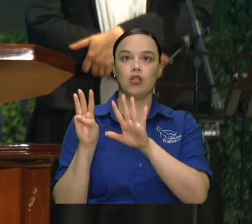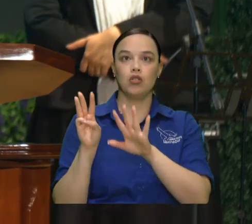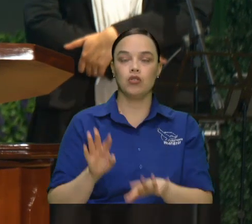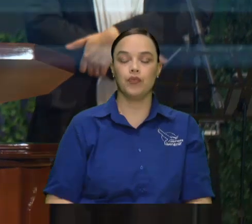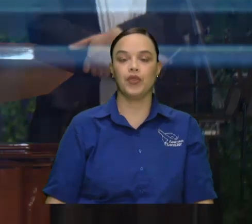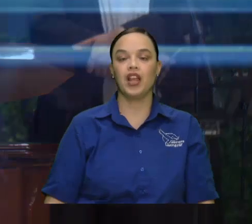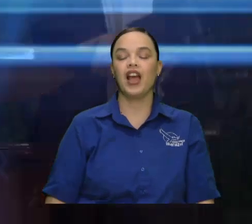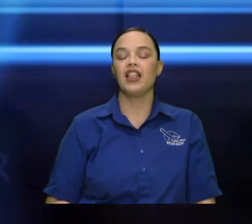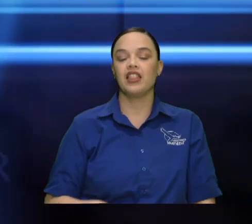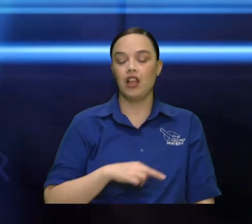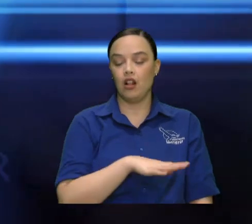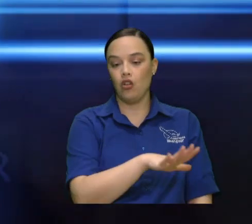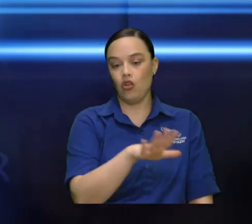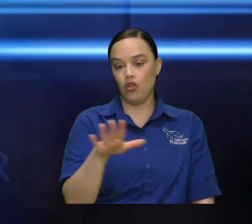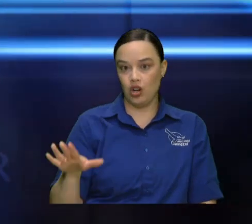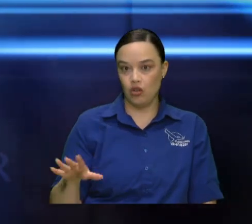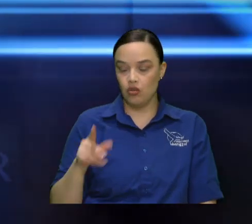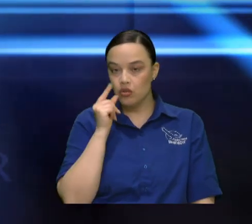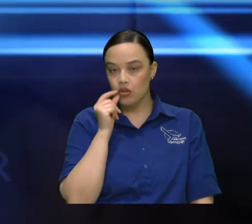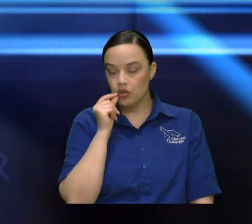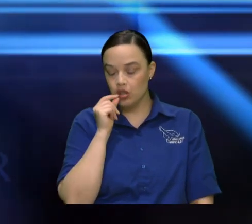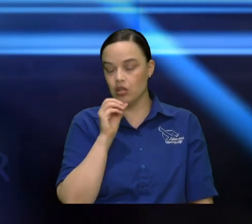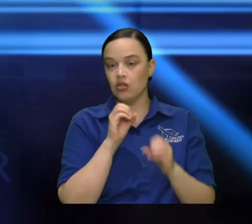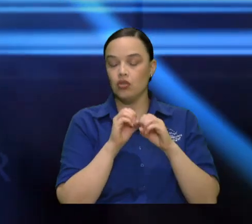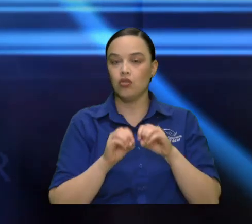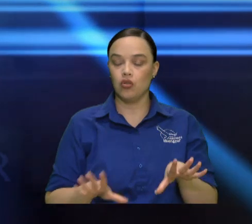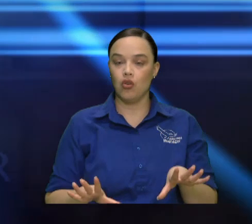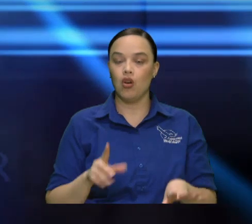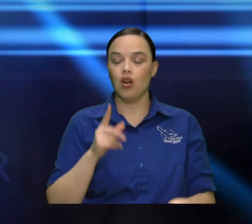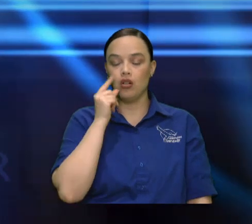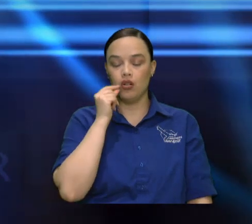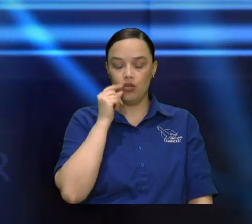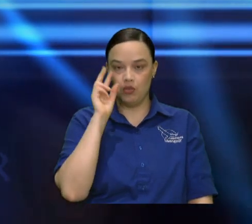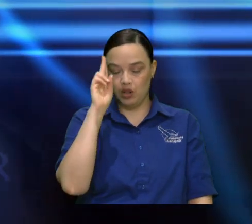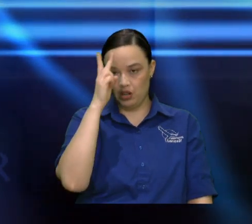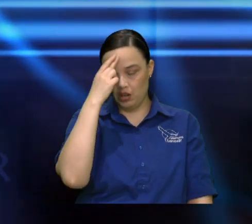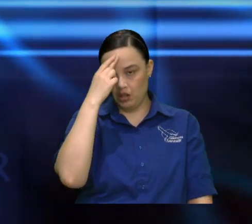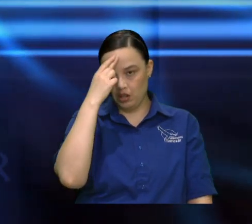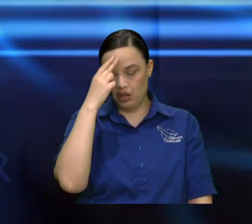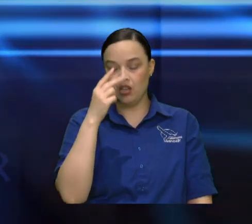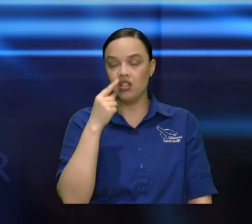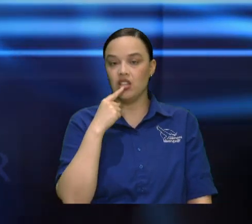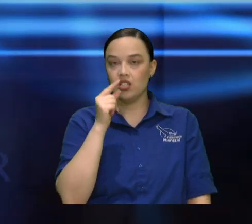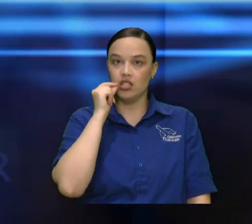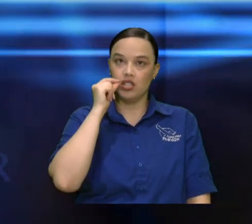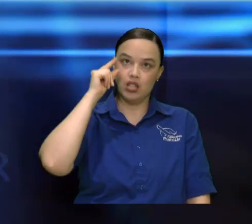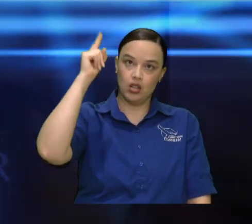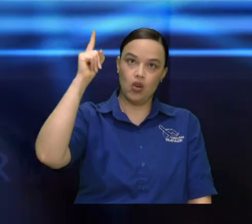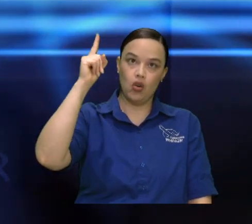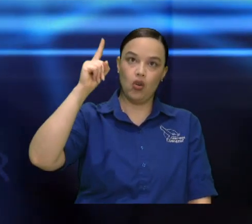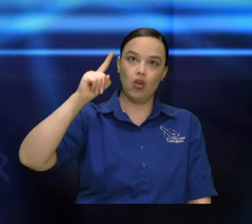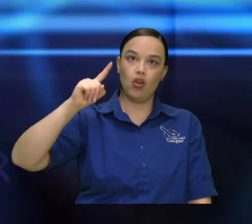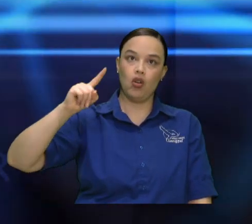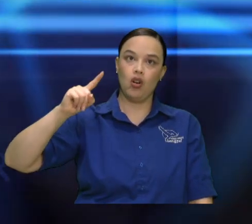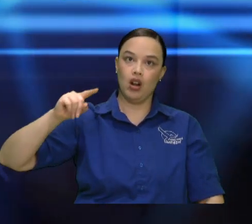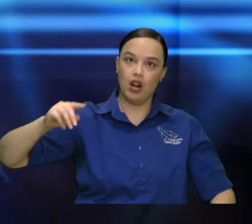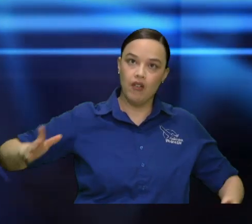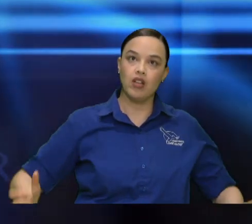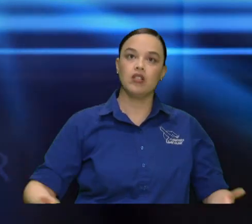reinos de azor que derrotó nabucodonosor rey de babilonia así dice el señor levantaos